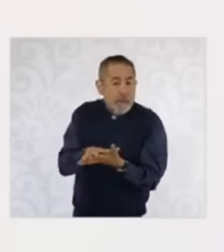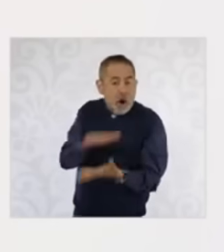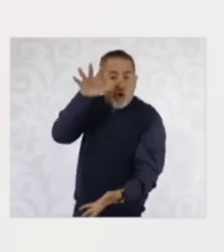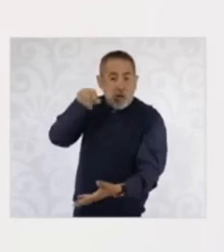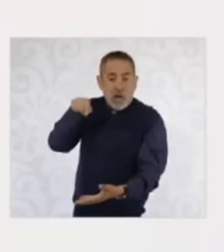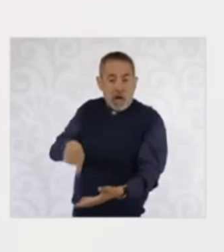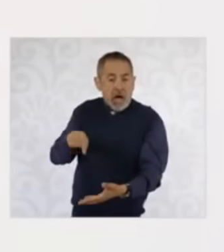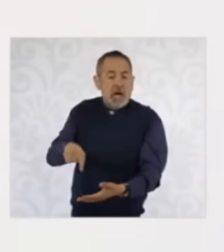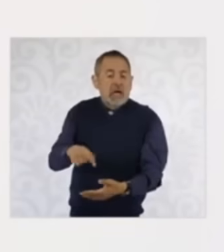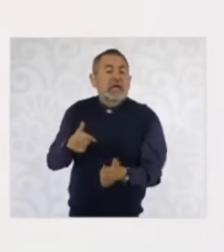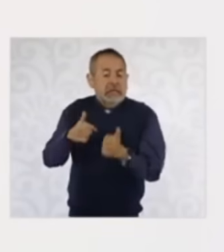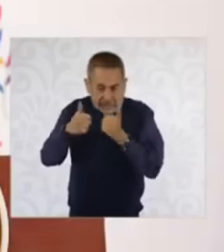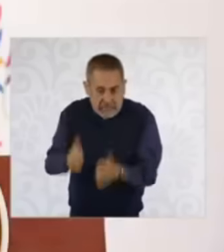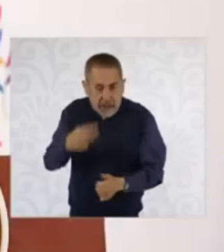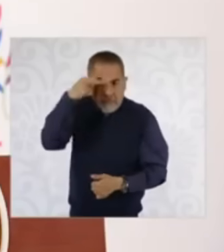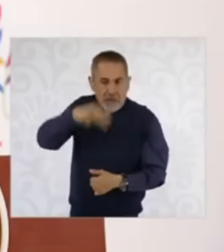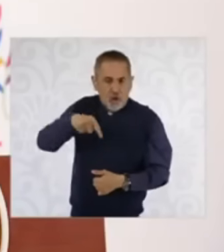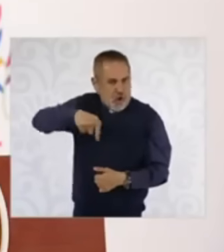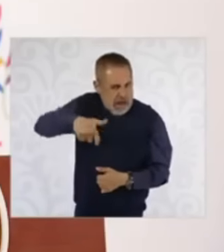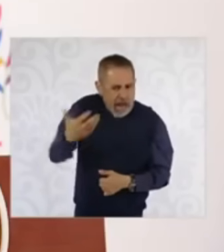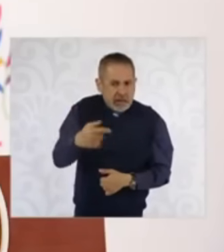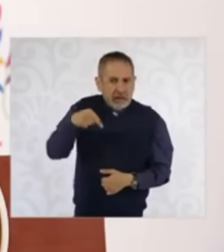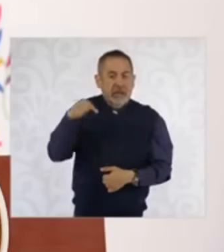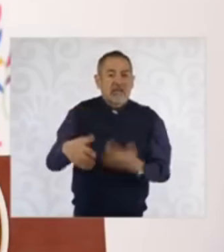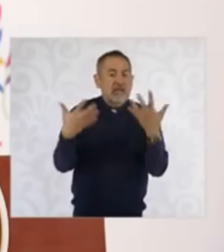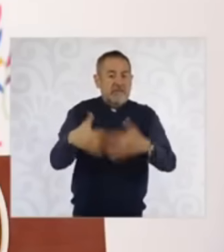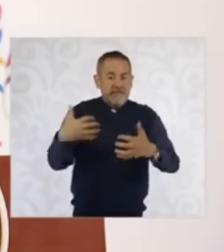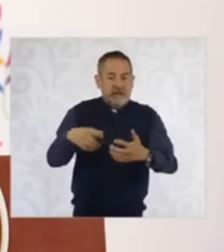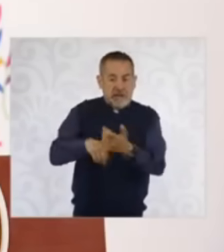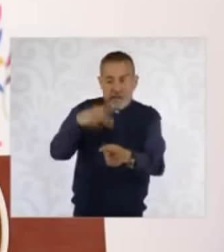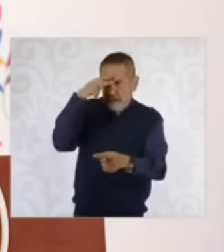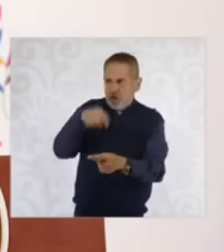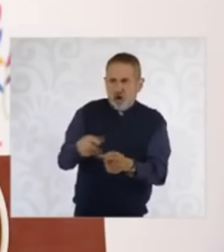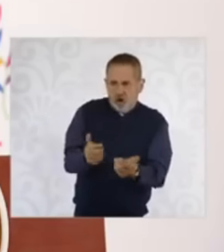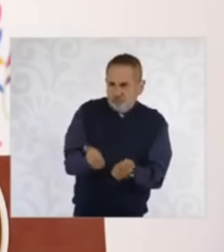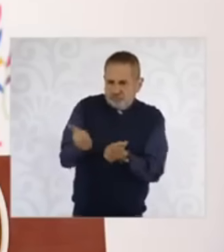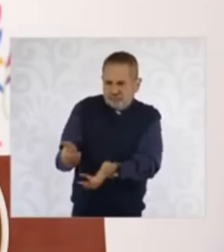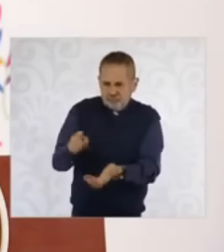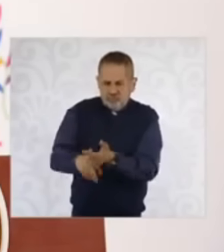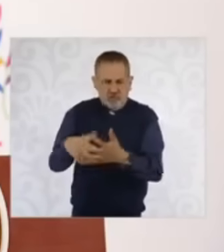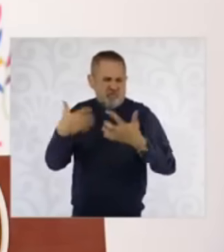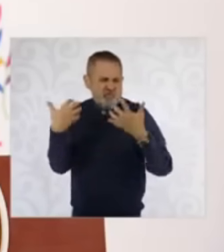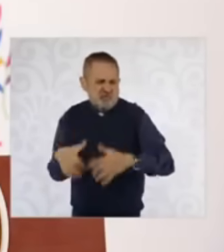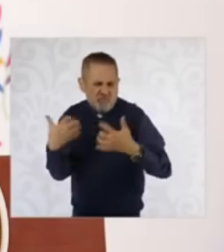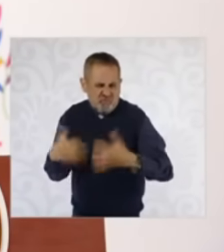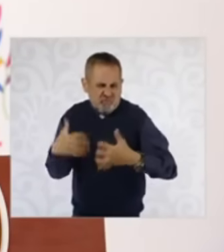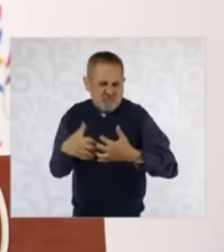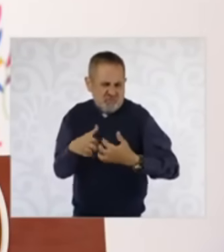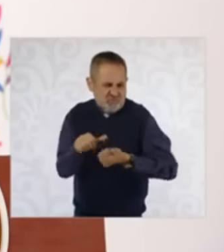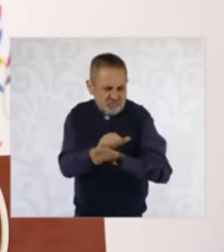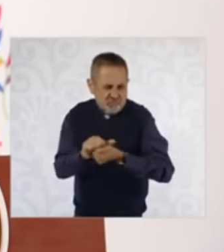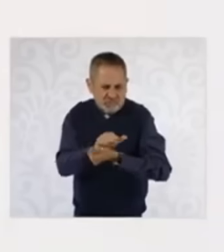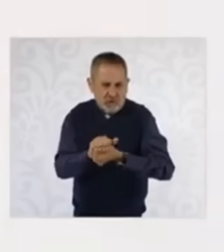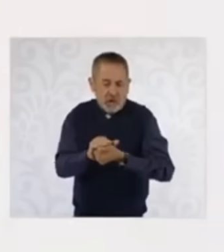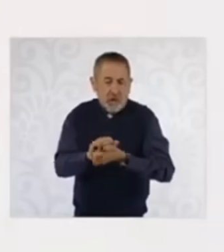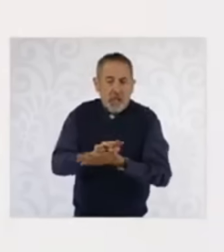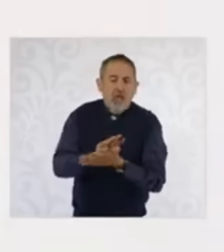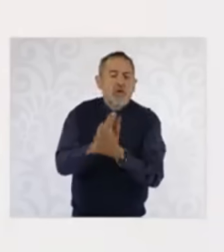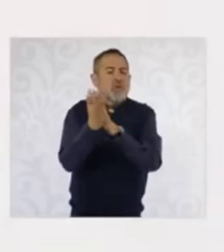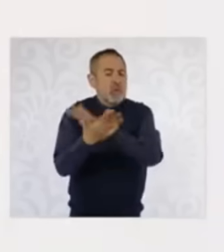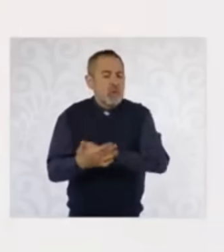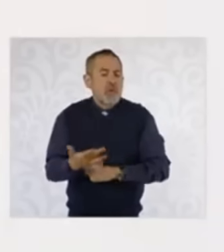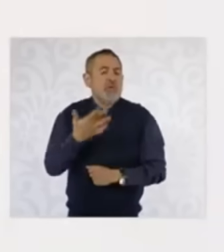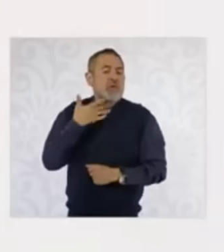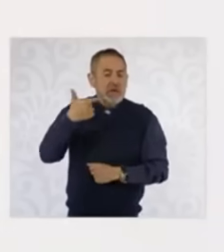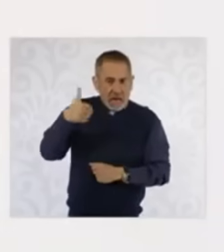las pensiones. Entonces, tenemos dos índices principales, la UMA y el INPC. Pero aguanten, que todavía hay más tela de dónde